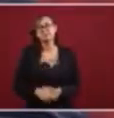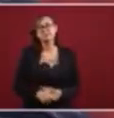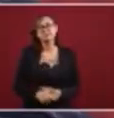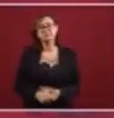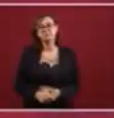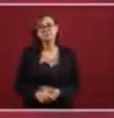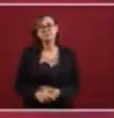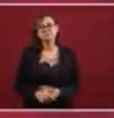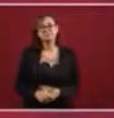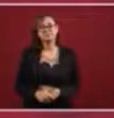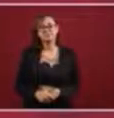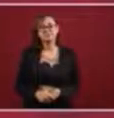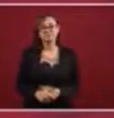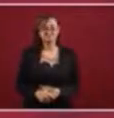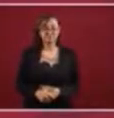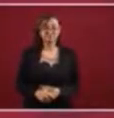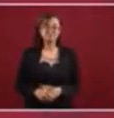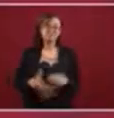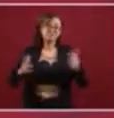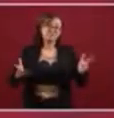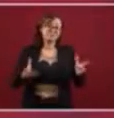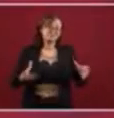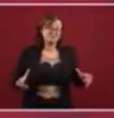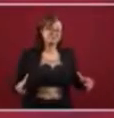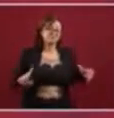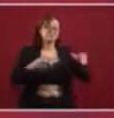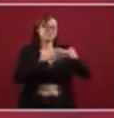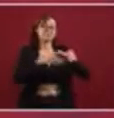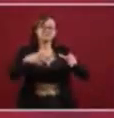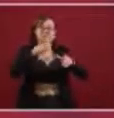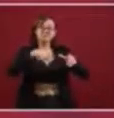Y todavía los conservadores